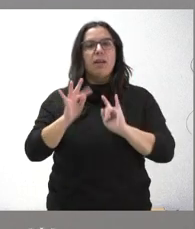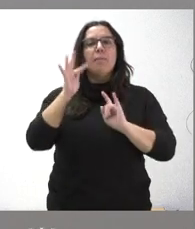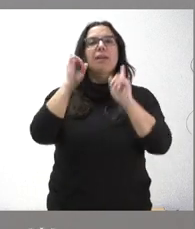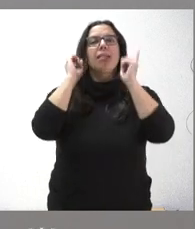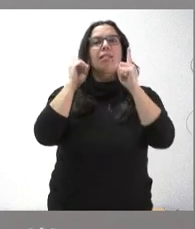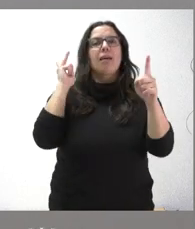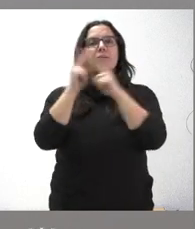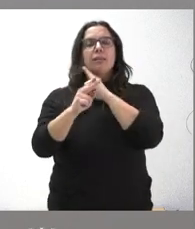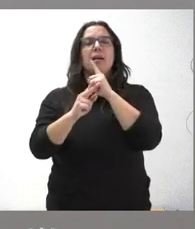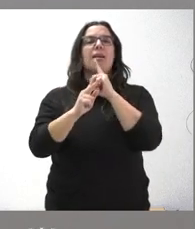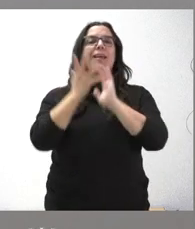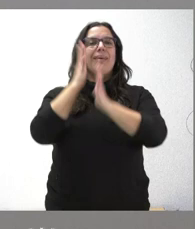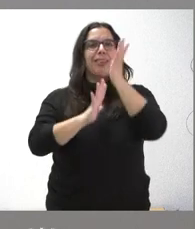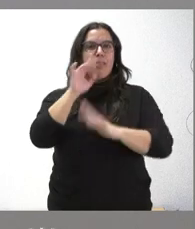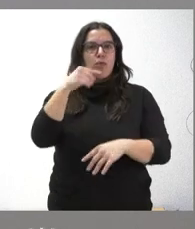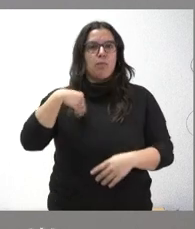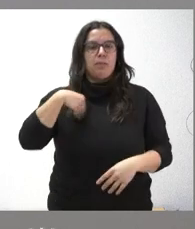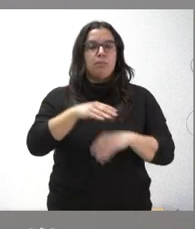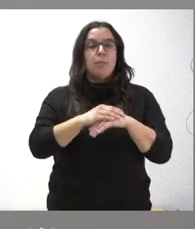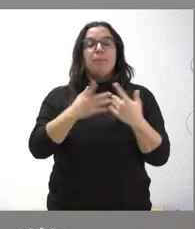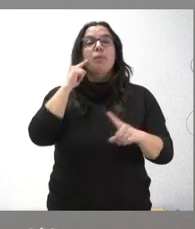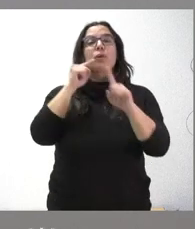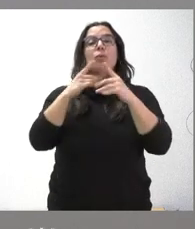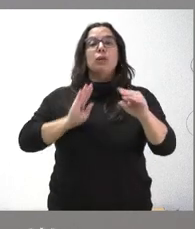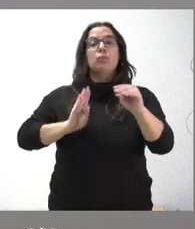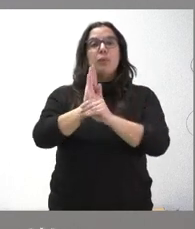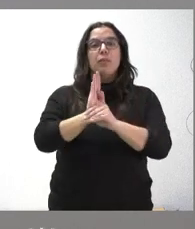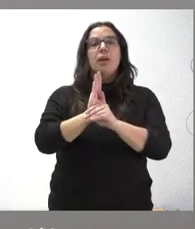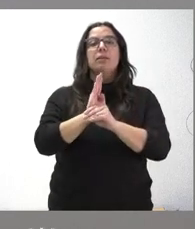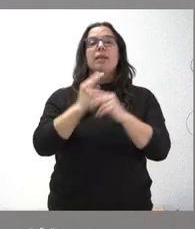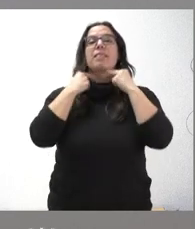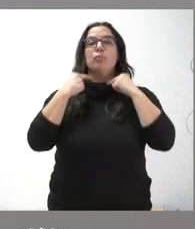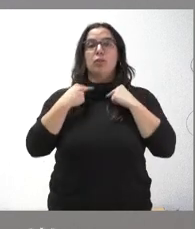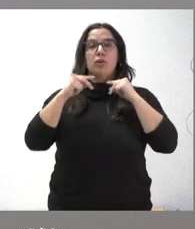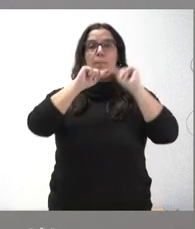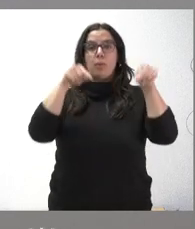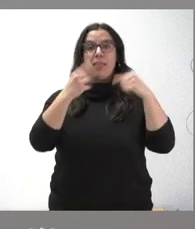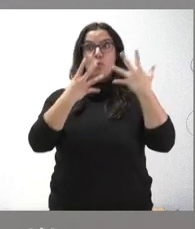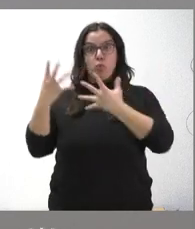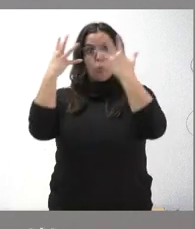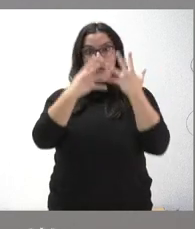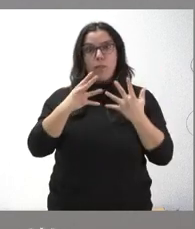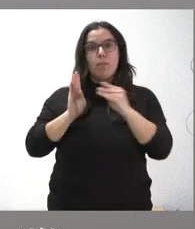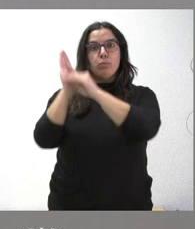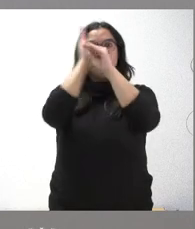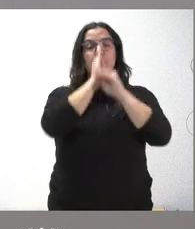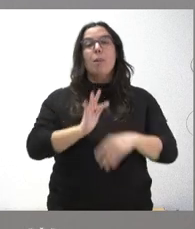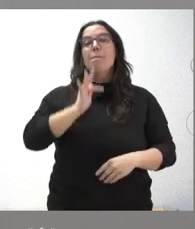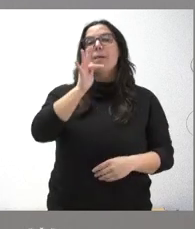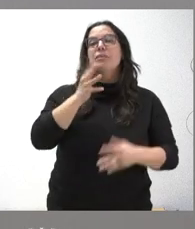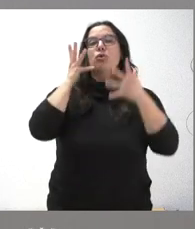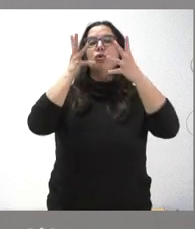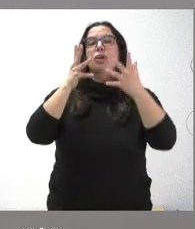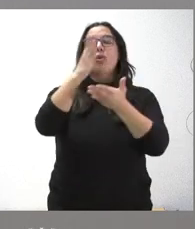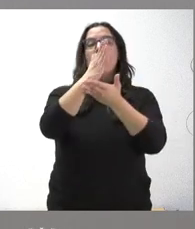incendios forestales se trata de subvencionar a las nueve diputaciones provinciales y al consejo comarcal del